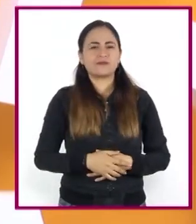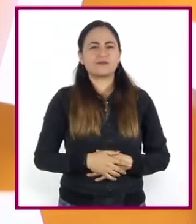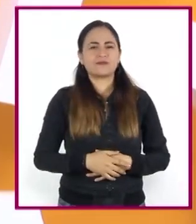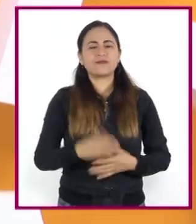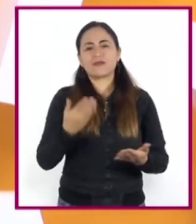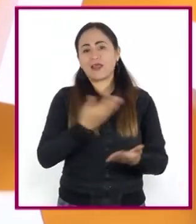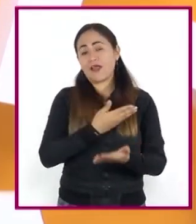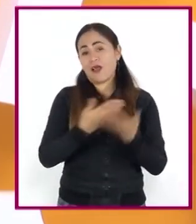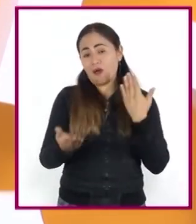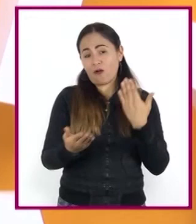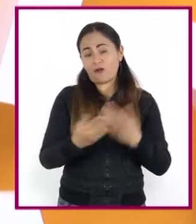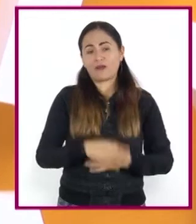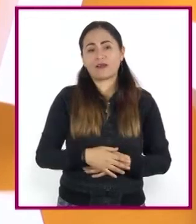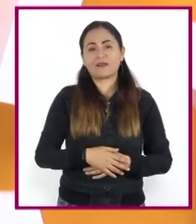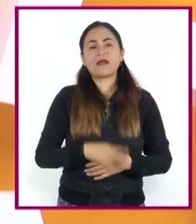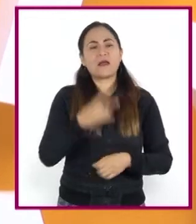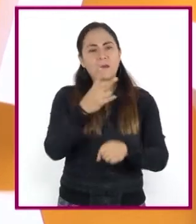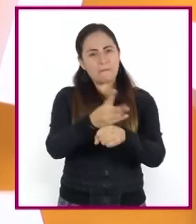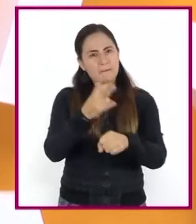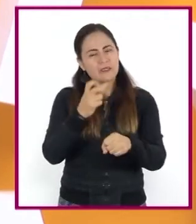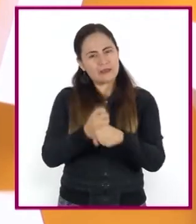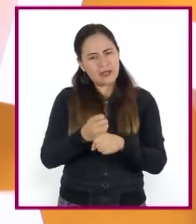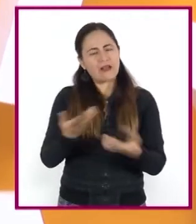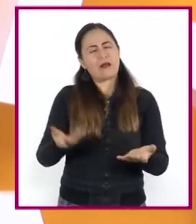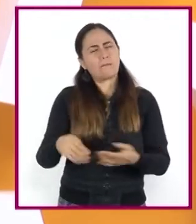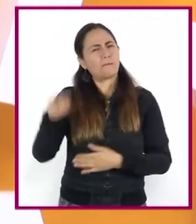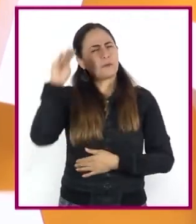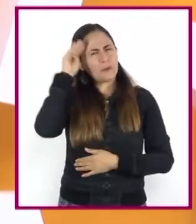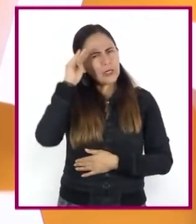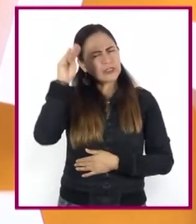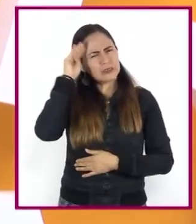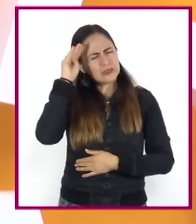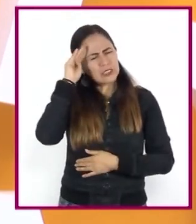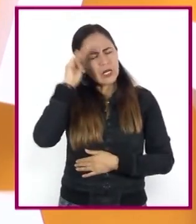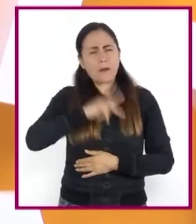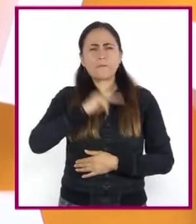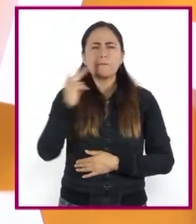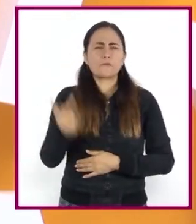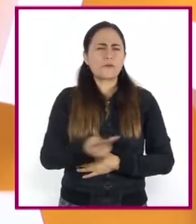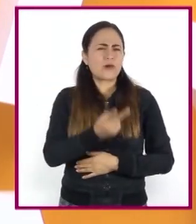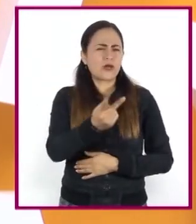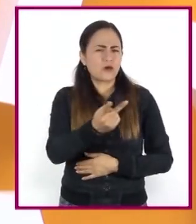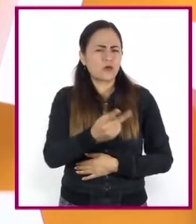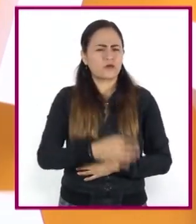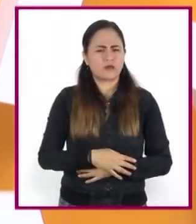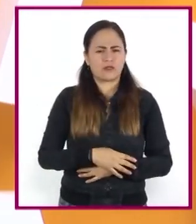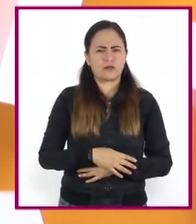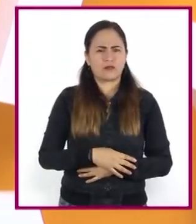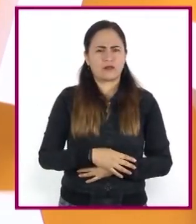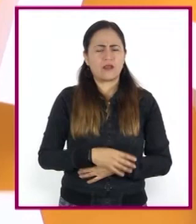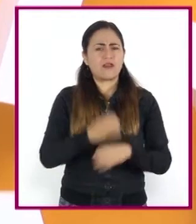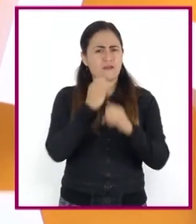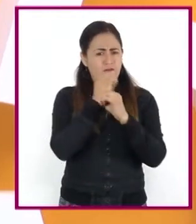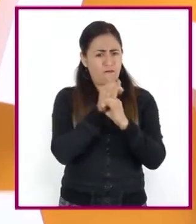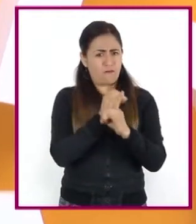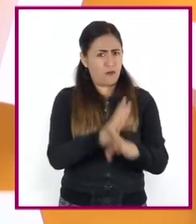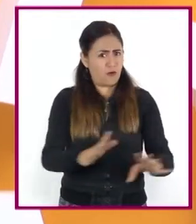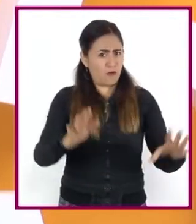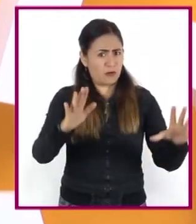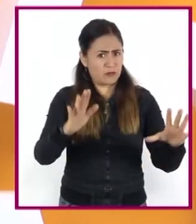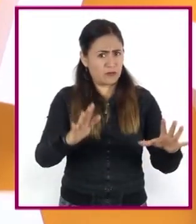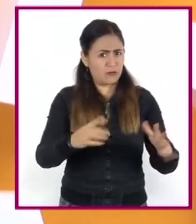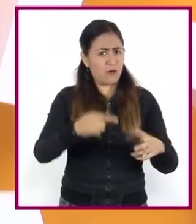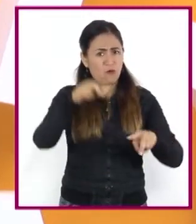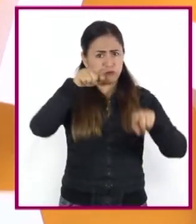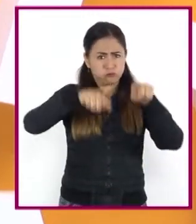Ahora, quiero invitarles a reflexionar sobre la siguiente pregunta. ¿De dónde se obtuvo la información para